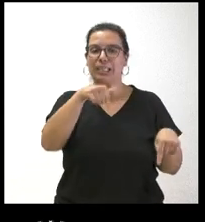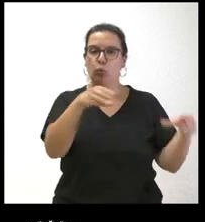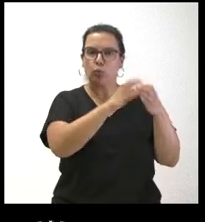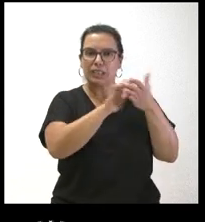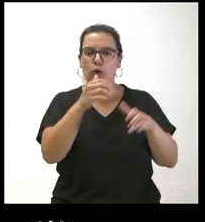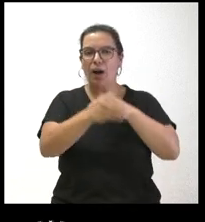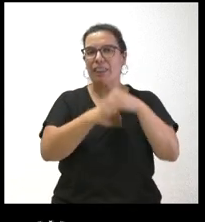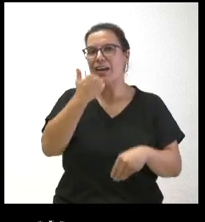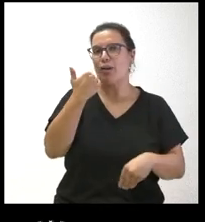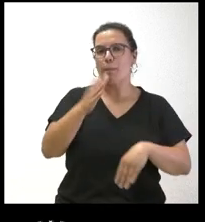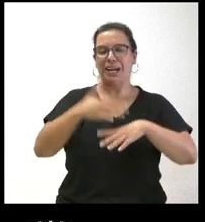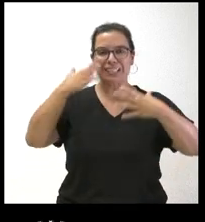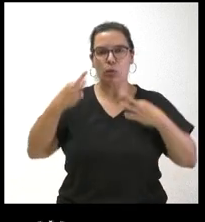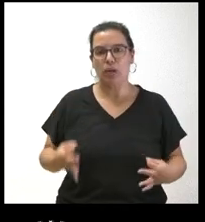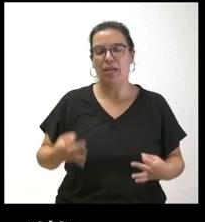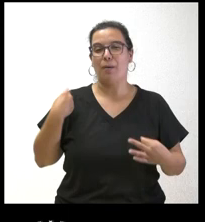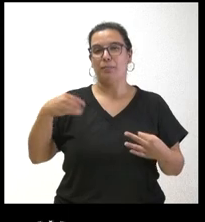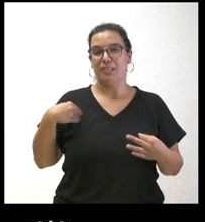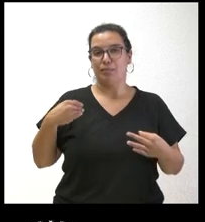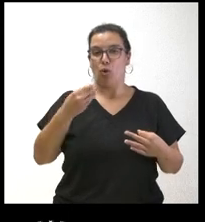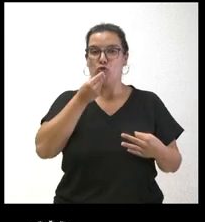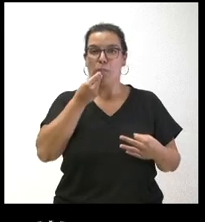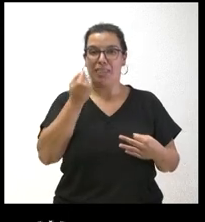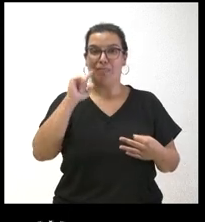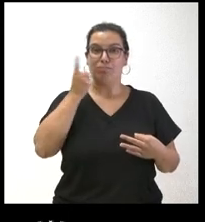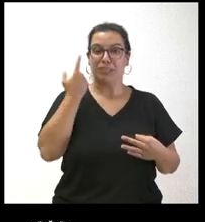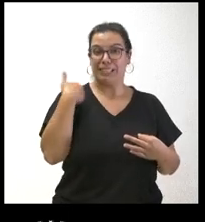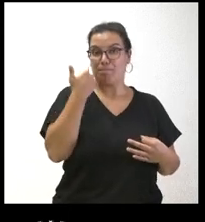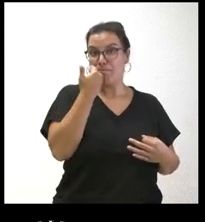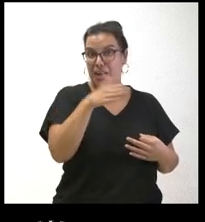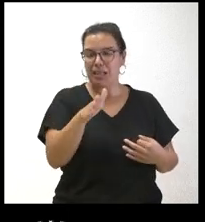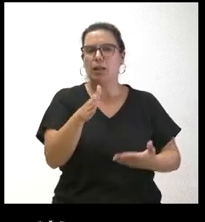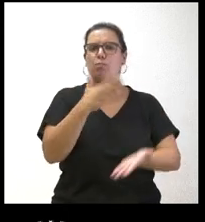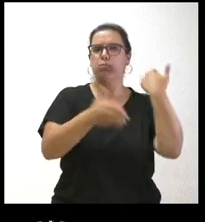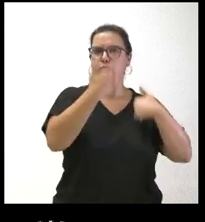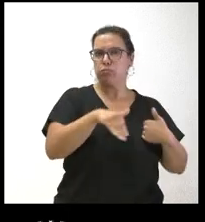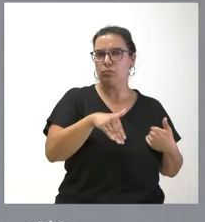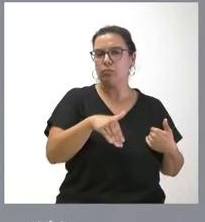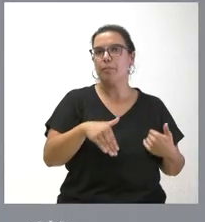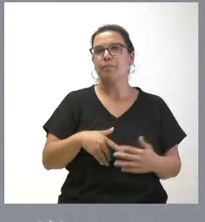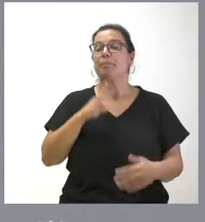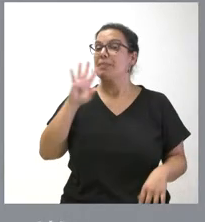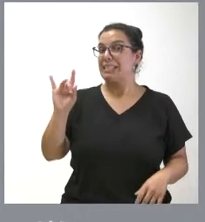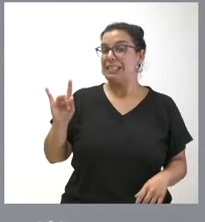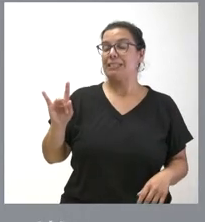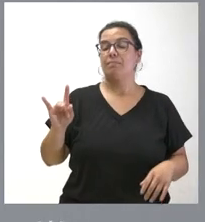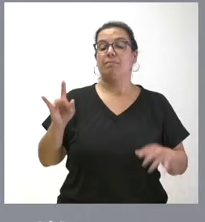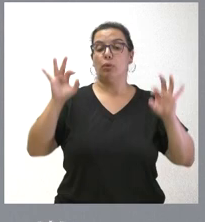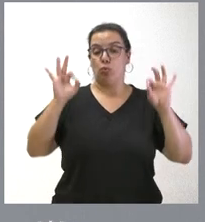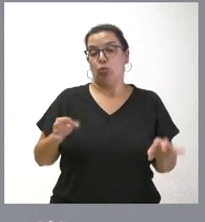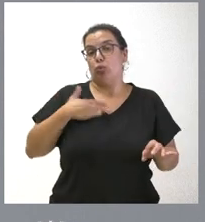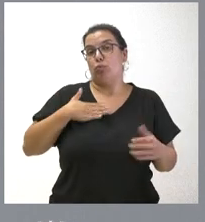garantizar que sean retirados esos lotes que pudieran estar en mal estado sí la que nos